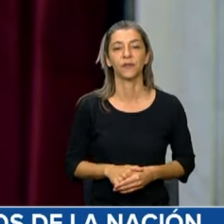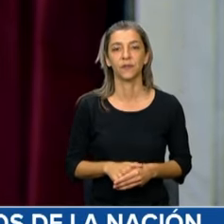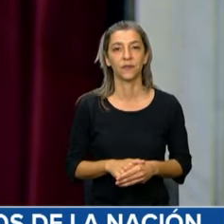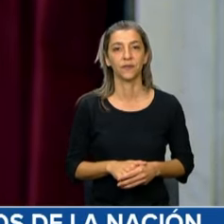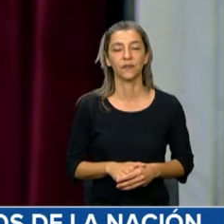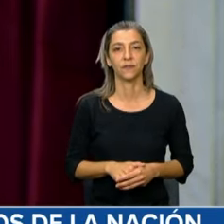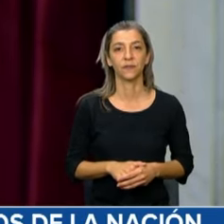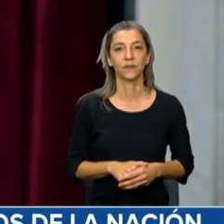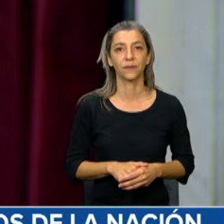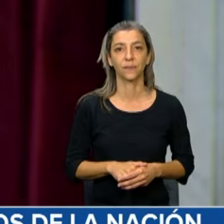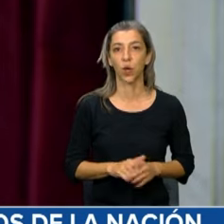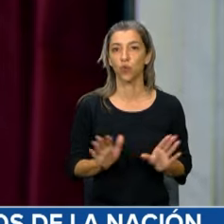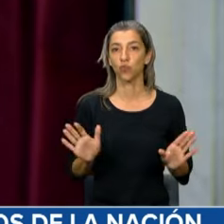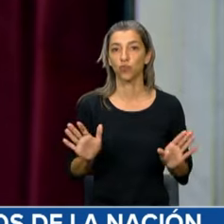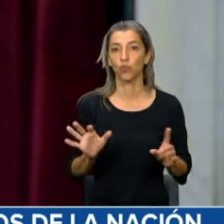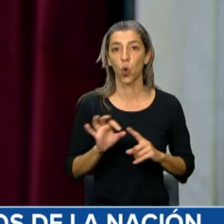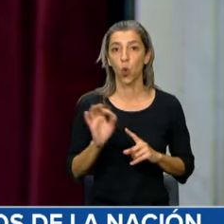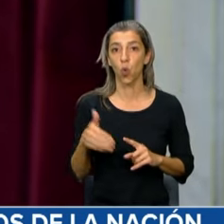votar no